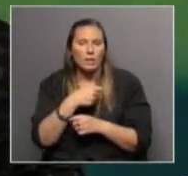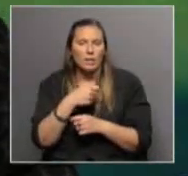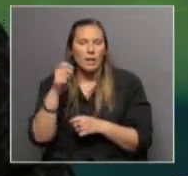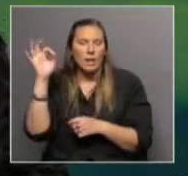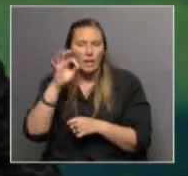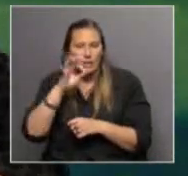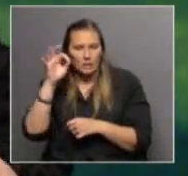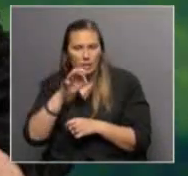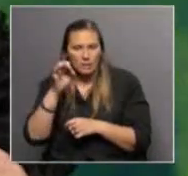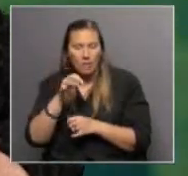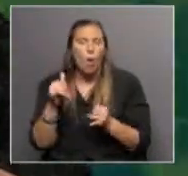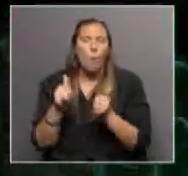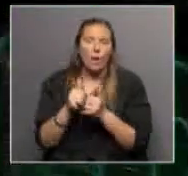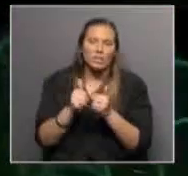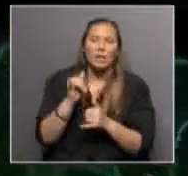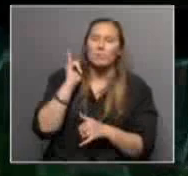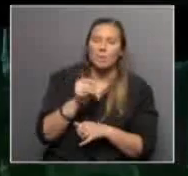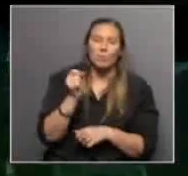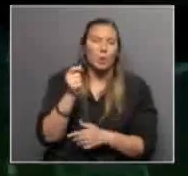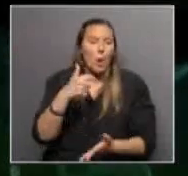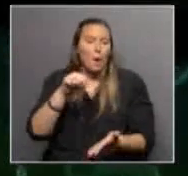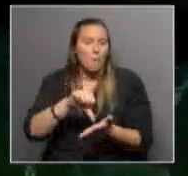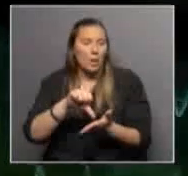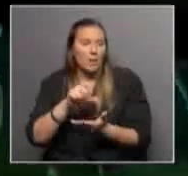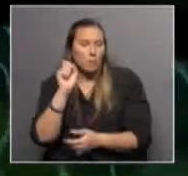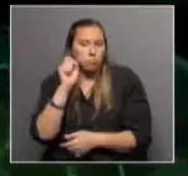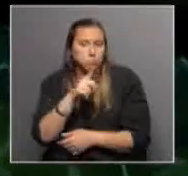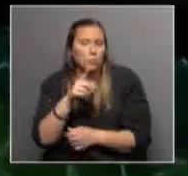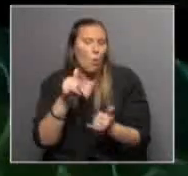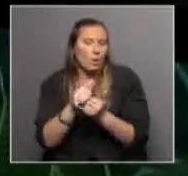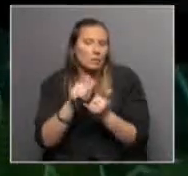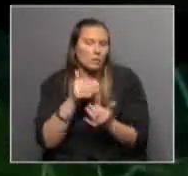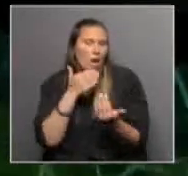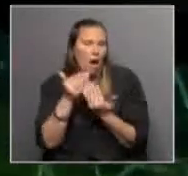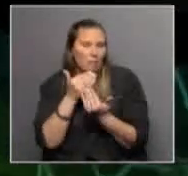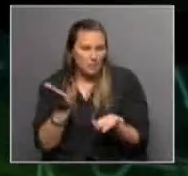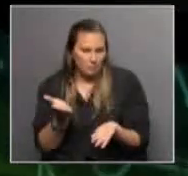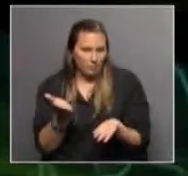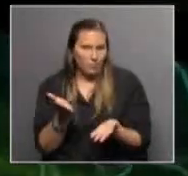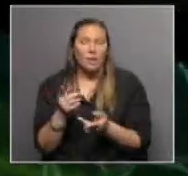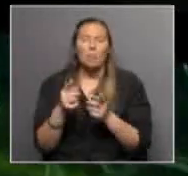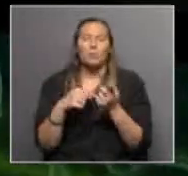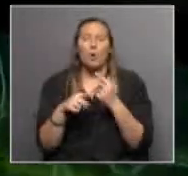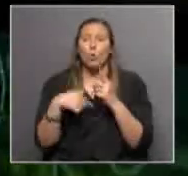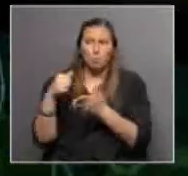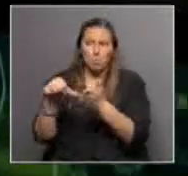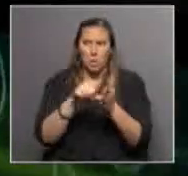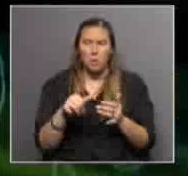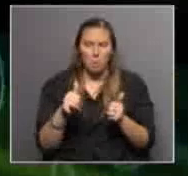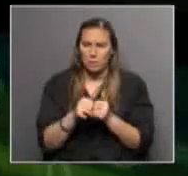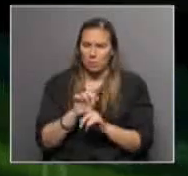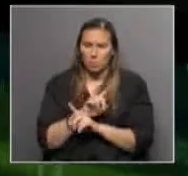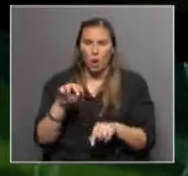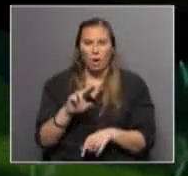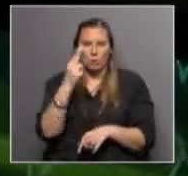porque en sus países de origen usan entonces hablan con su familia pero en realidad hay países donde no se usa tanto whatsapp en uruguay